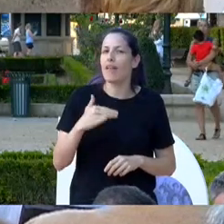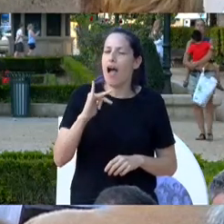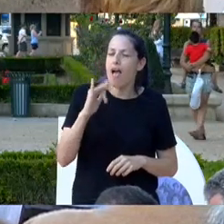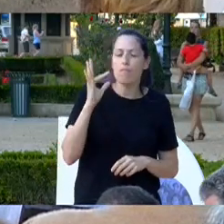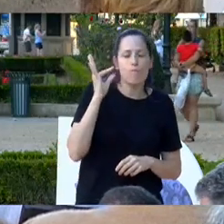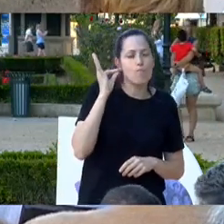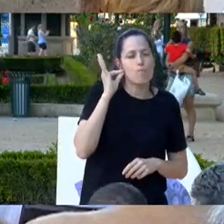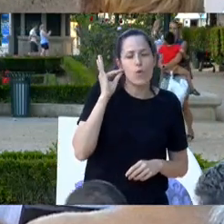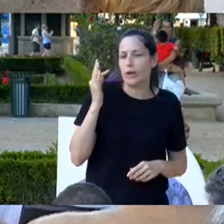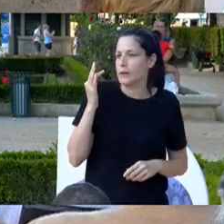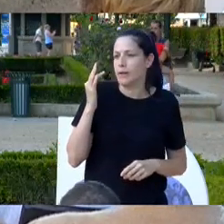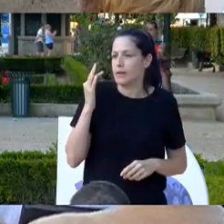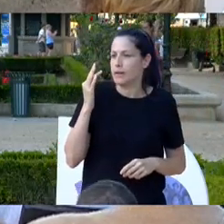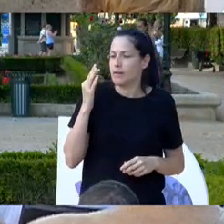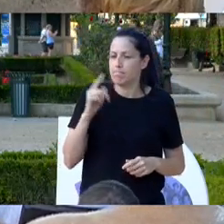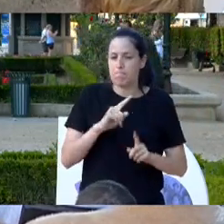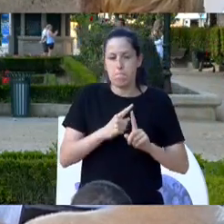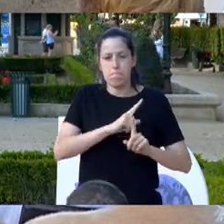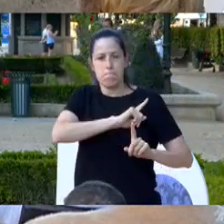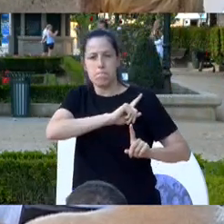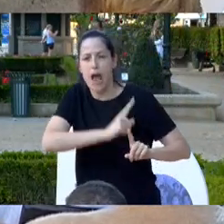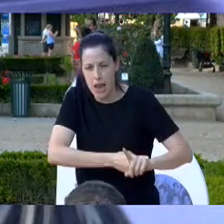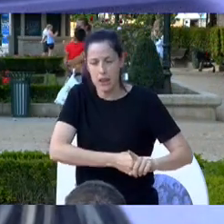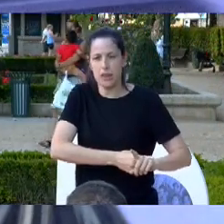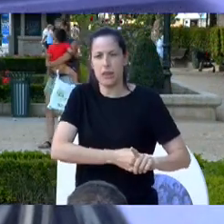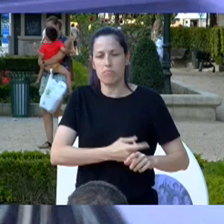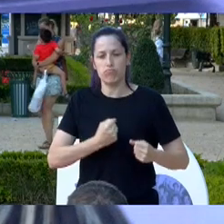brillante, decidida e con apoio familiar.